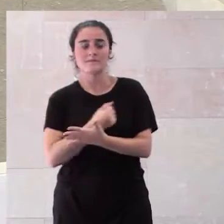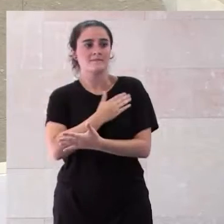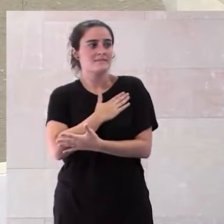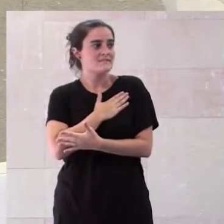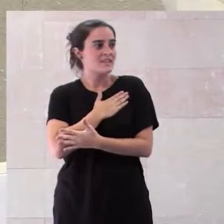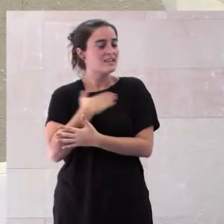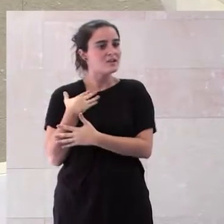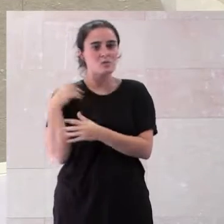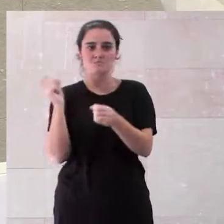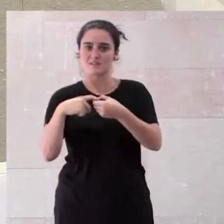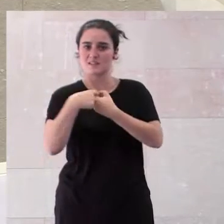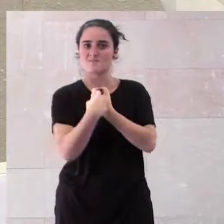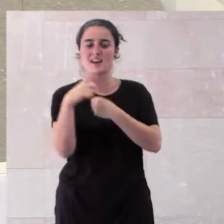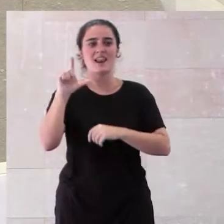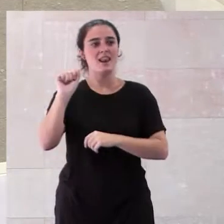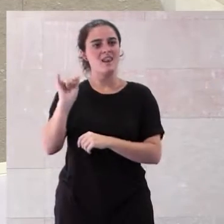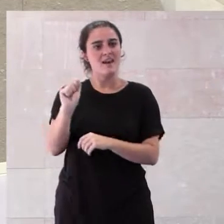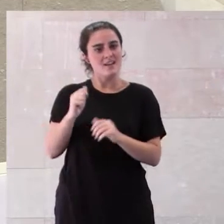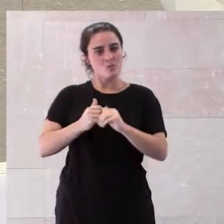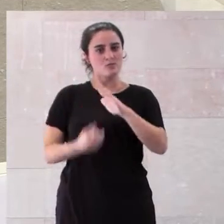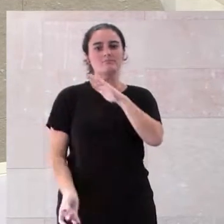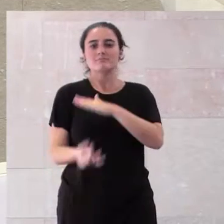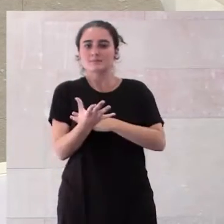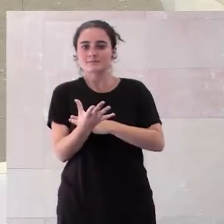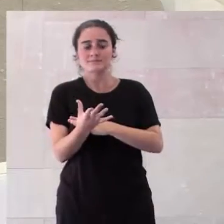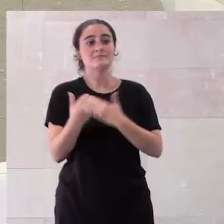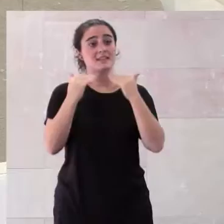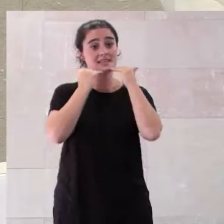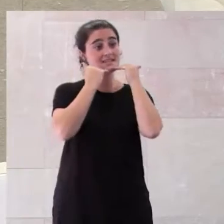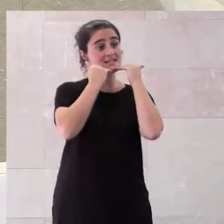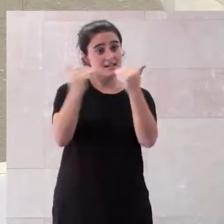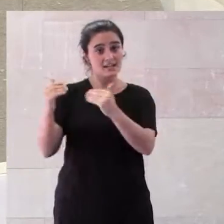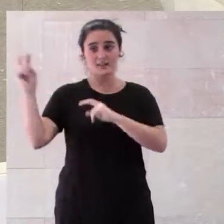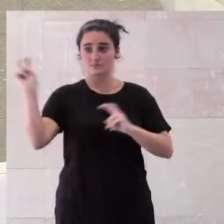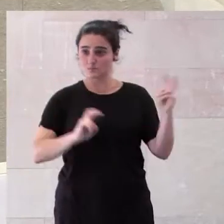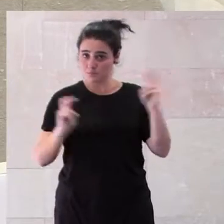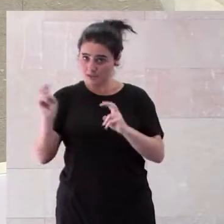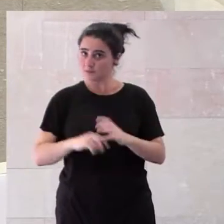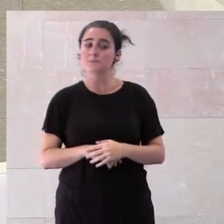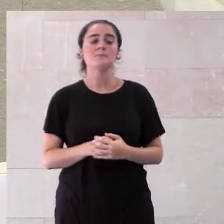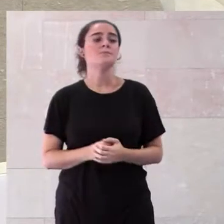nacimiento de Laia, ¿no? Por lo tanto, agradeceros vuestra presencia y dejar constancia